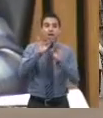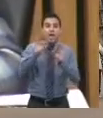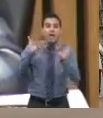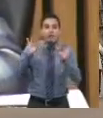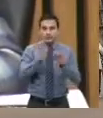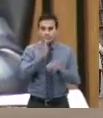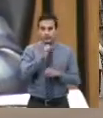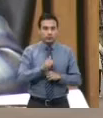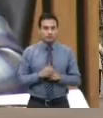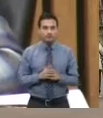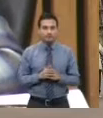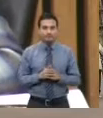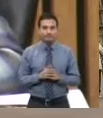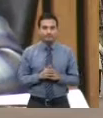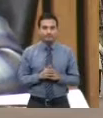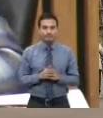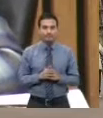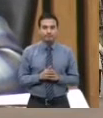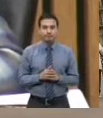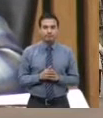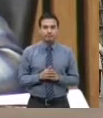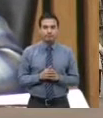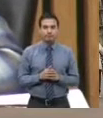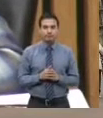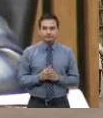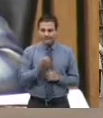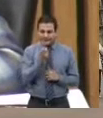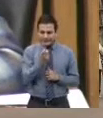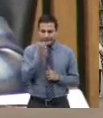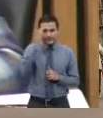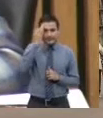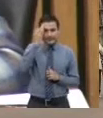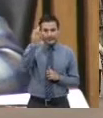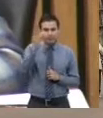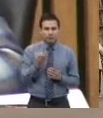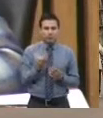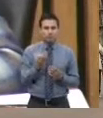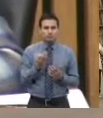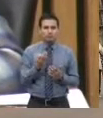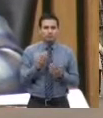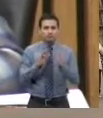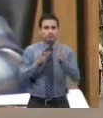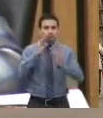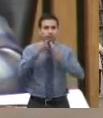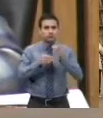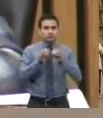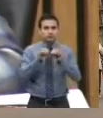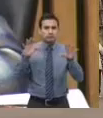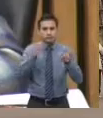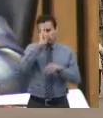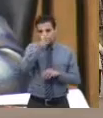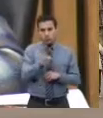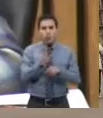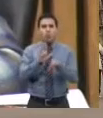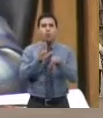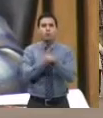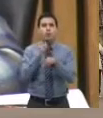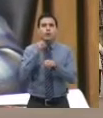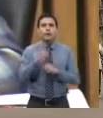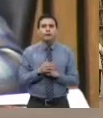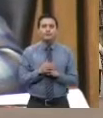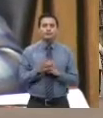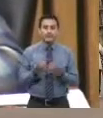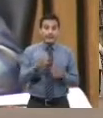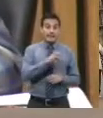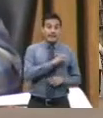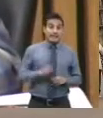elección. El objeto del periodo de veda es generar las condiciones suficientes para que, una vez concluido el periodo de